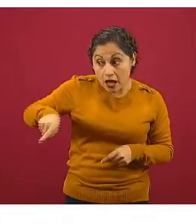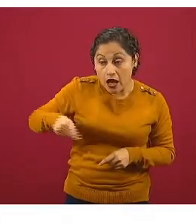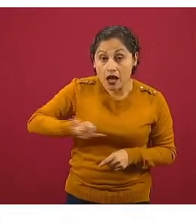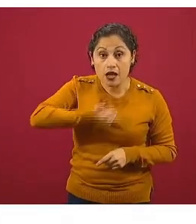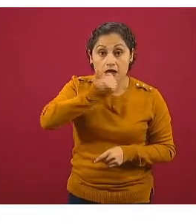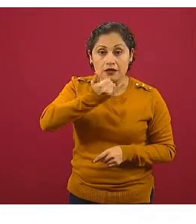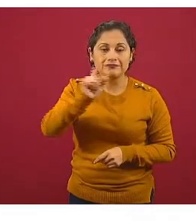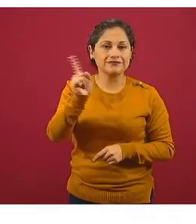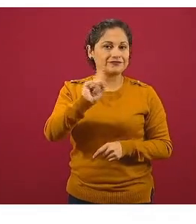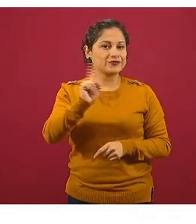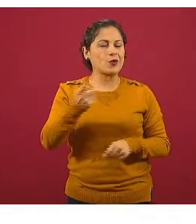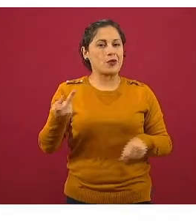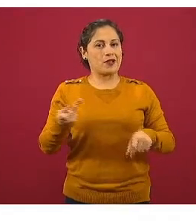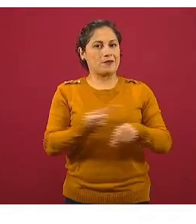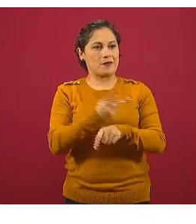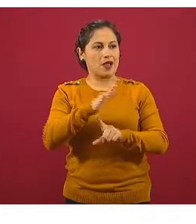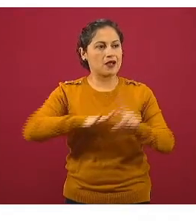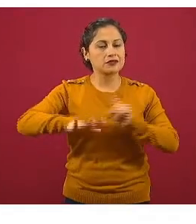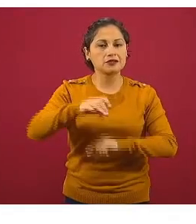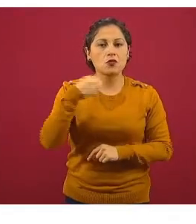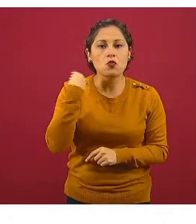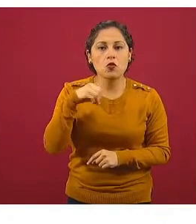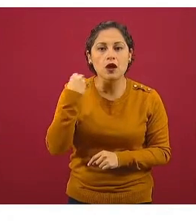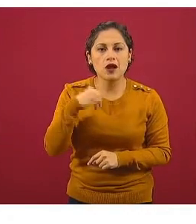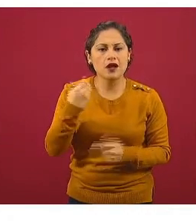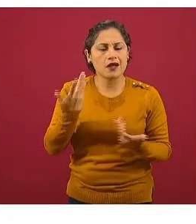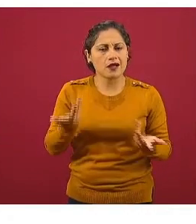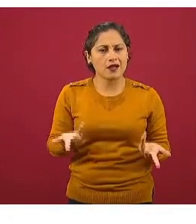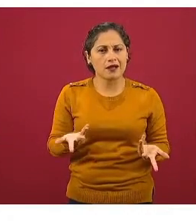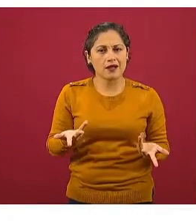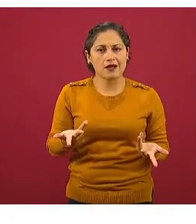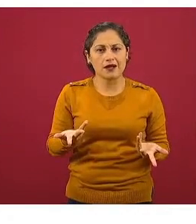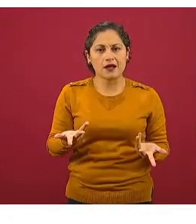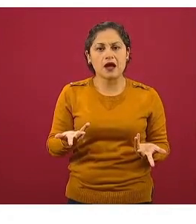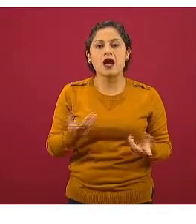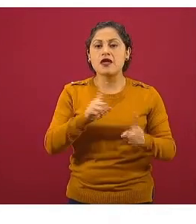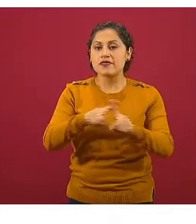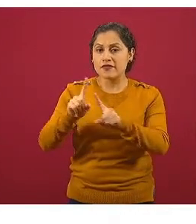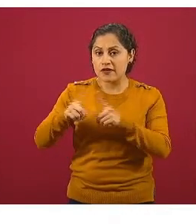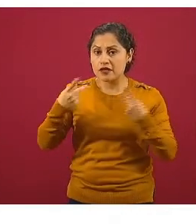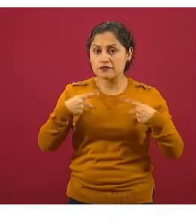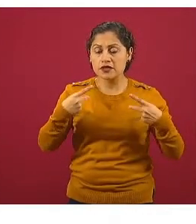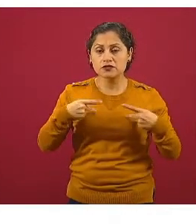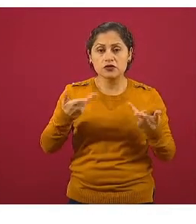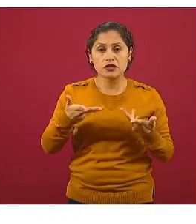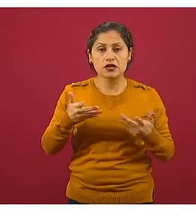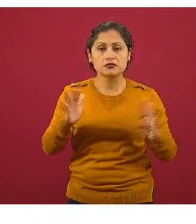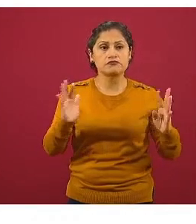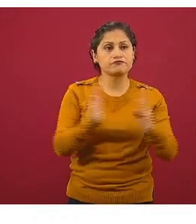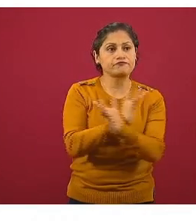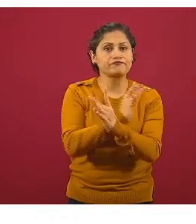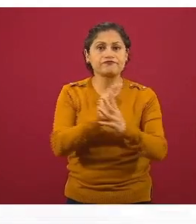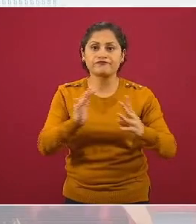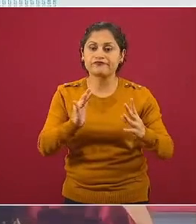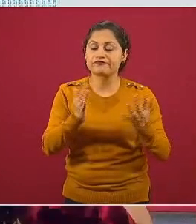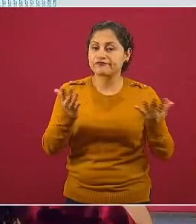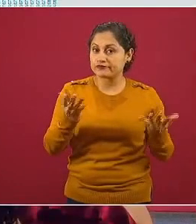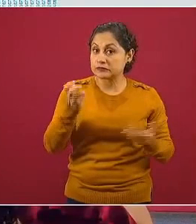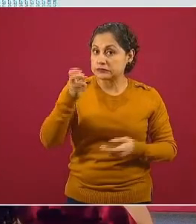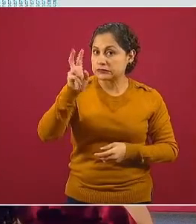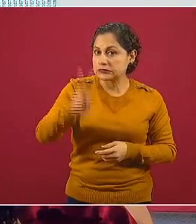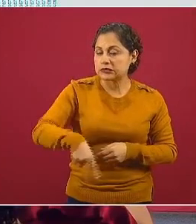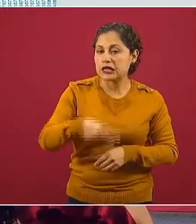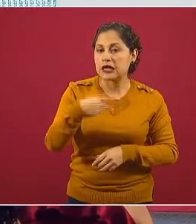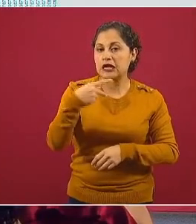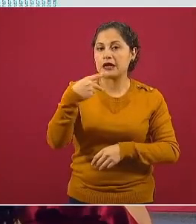problema de qué está pasando en Oaxaca respecto al comportamiento de la movilidad social, que es el determinante crítico. Aquí hay un